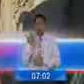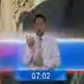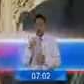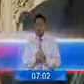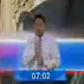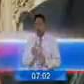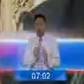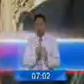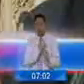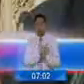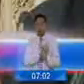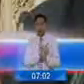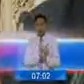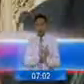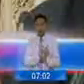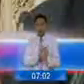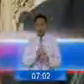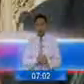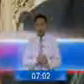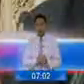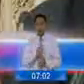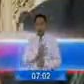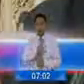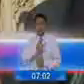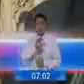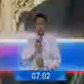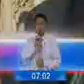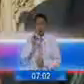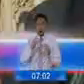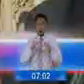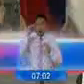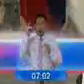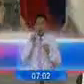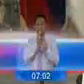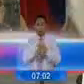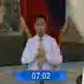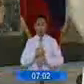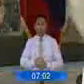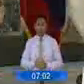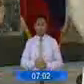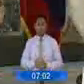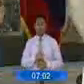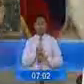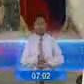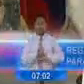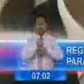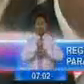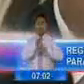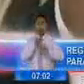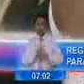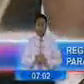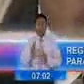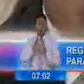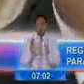con discapacidad igual o mayor al 30%, es gratuito. Rodrigo Avilés, titular de la institución, hizo un llamado a